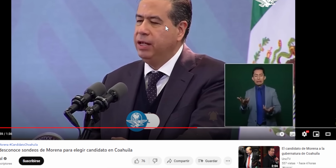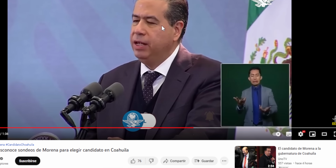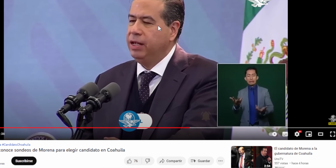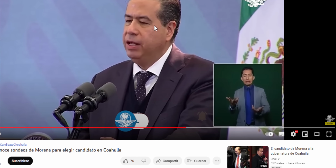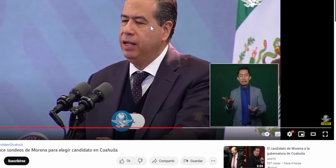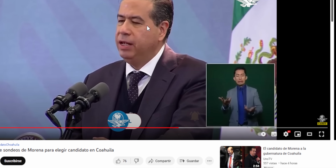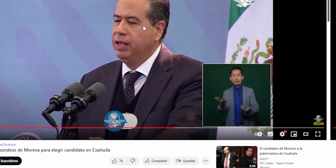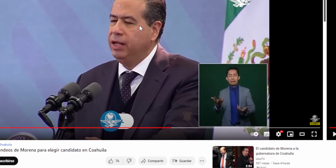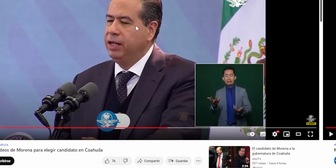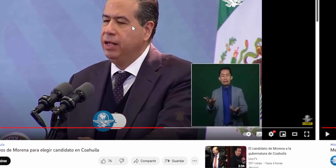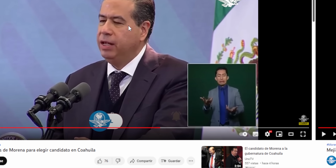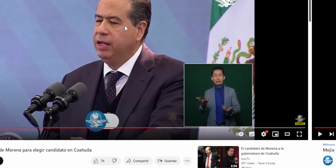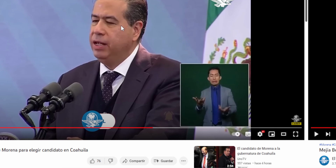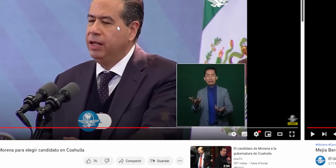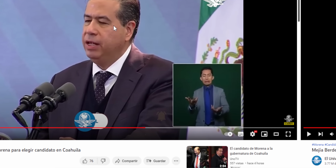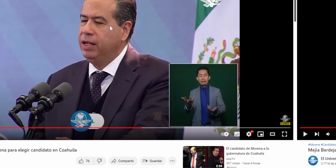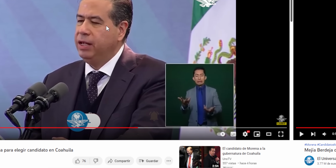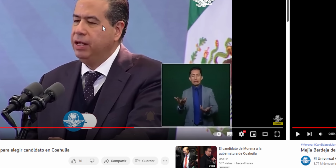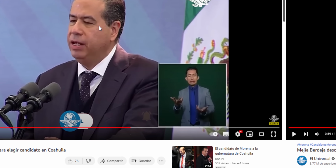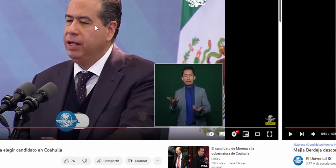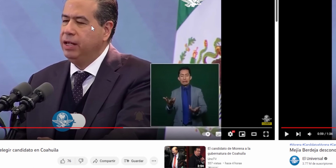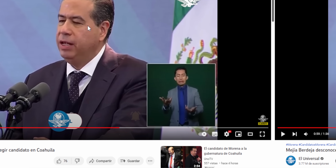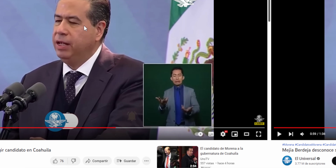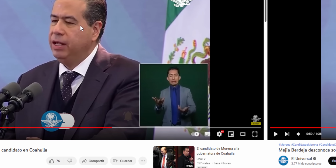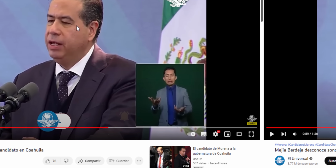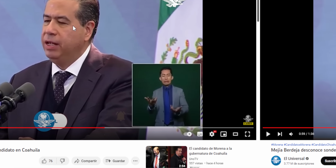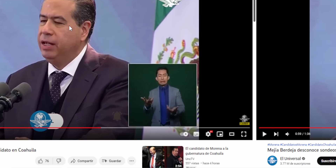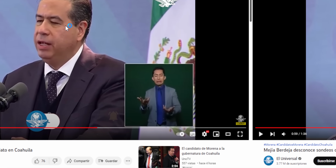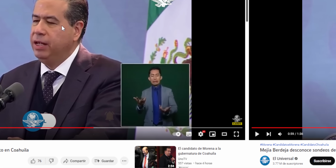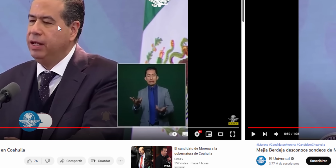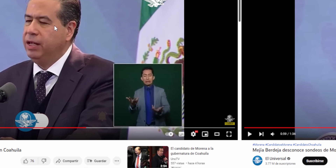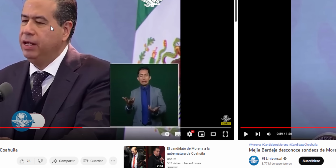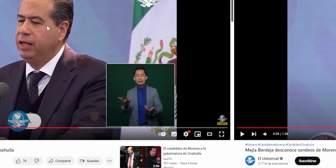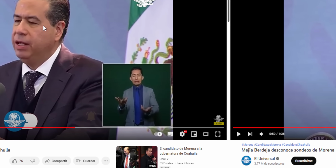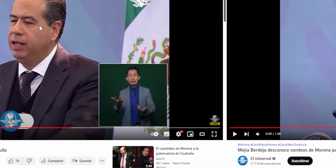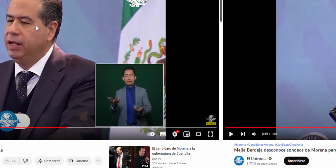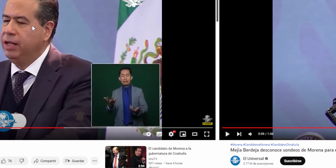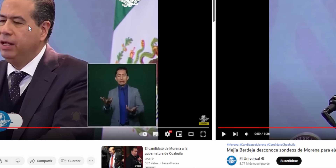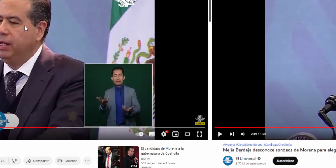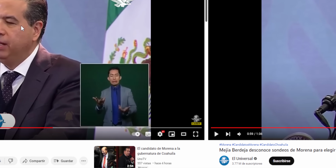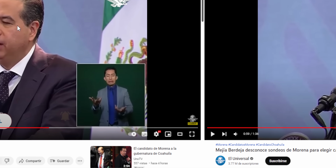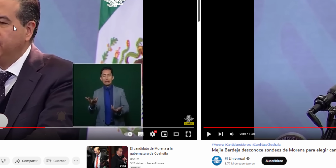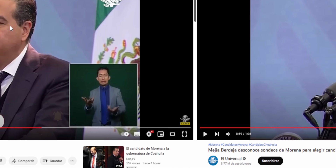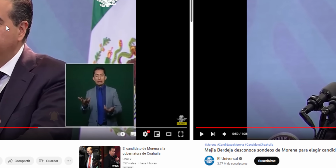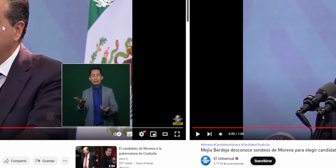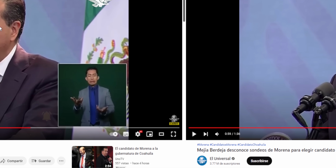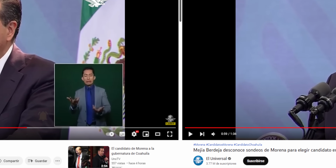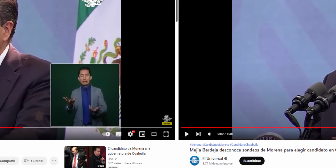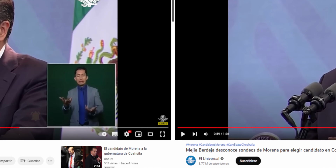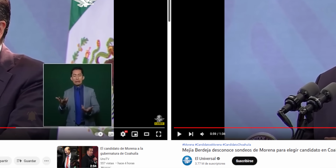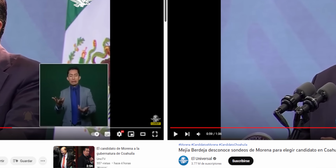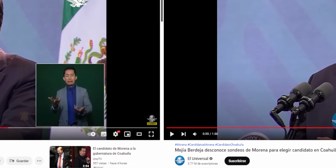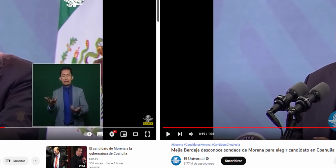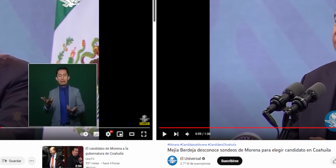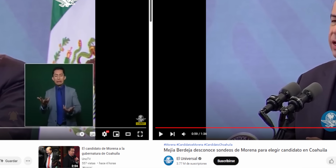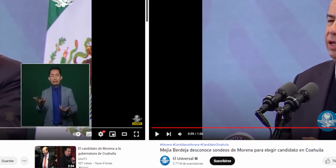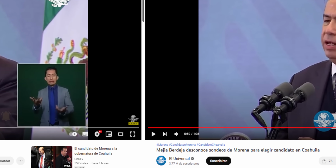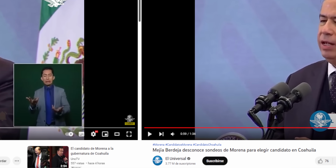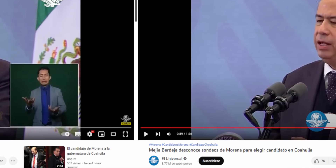de Nuevo León a alguien que no les convenía echarle la mano a Samuel García y poner a alguien que sí